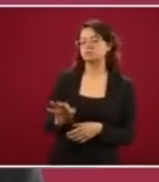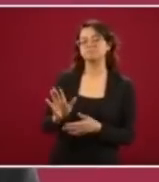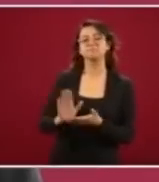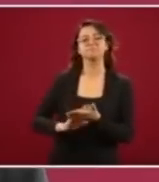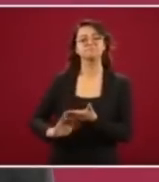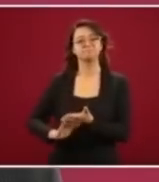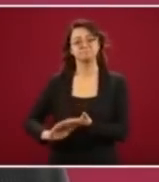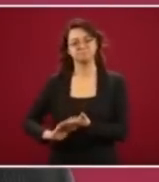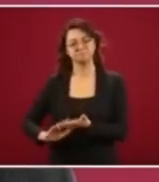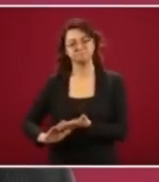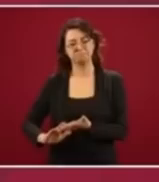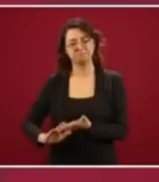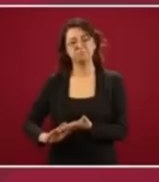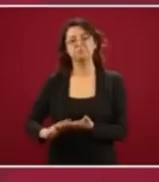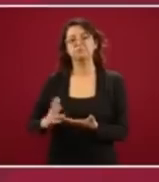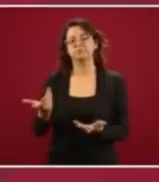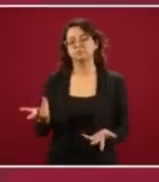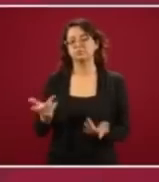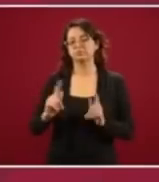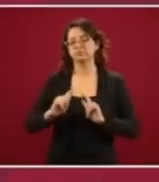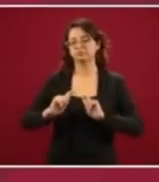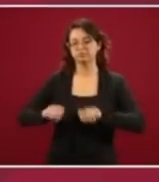para tener